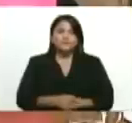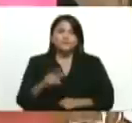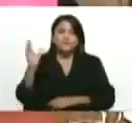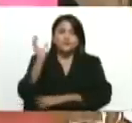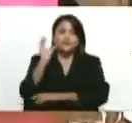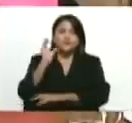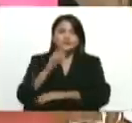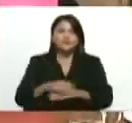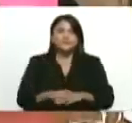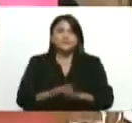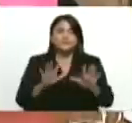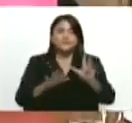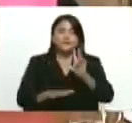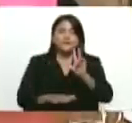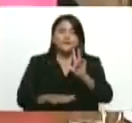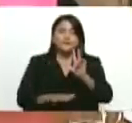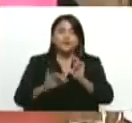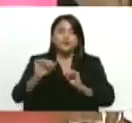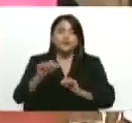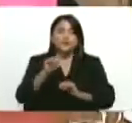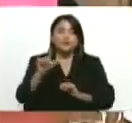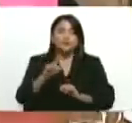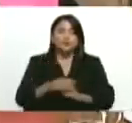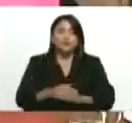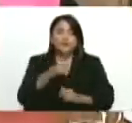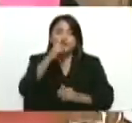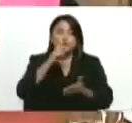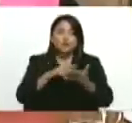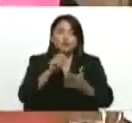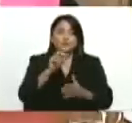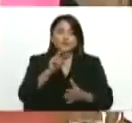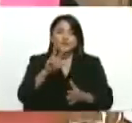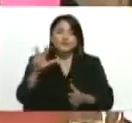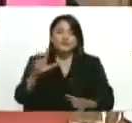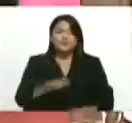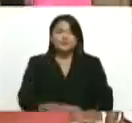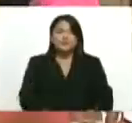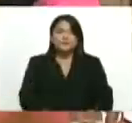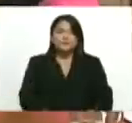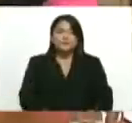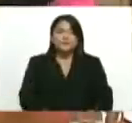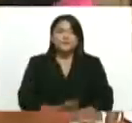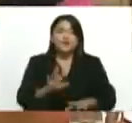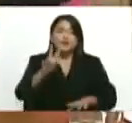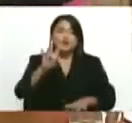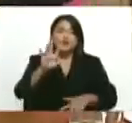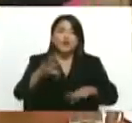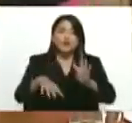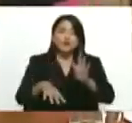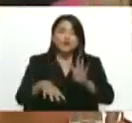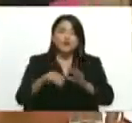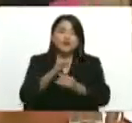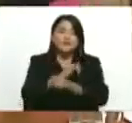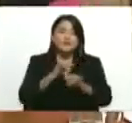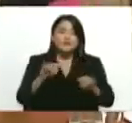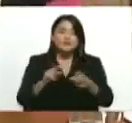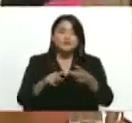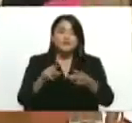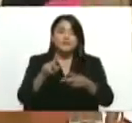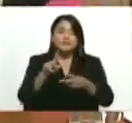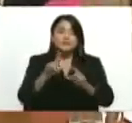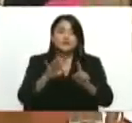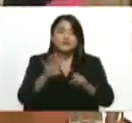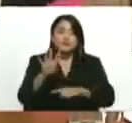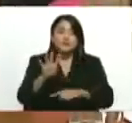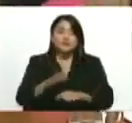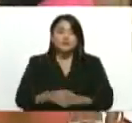Caracas, a los 13 días del mes de julio de 2023, año 214 de la Independencia,